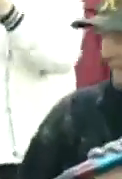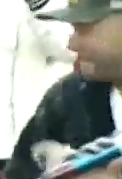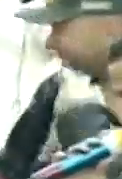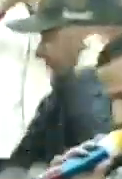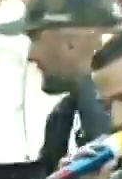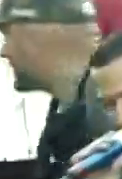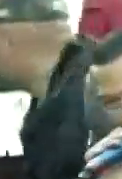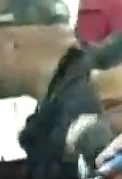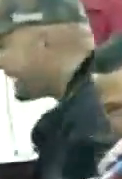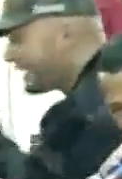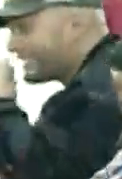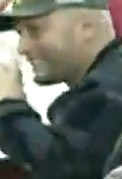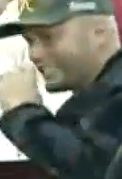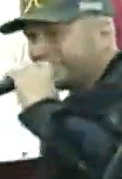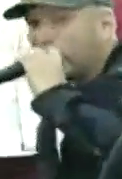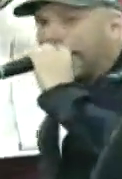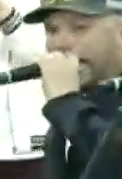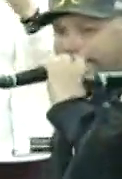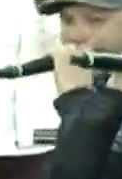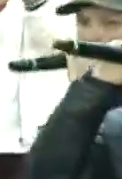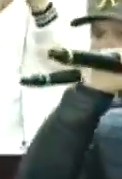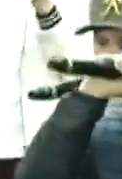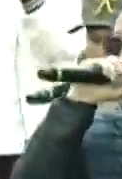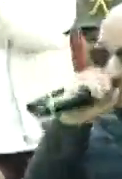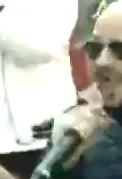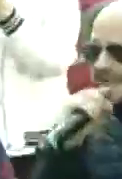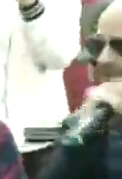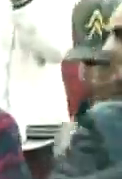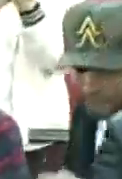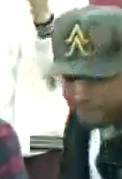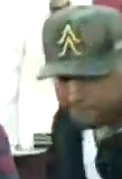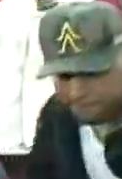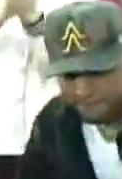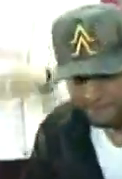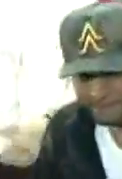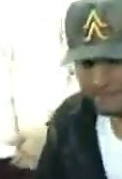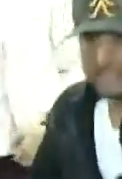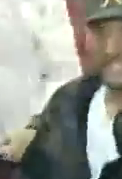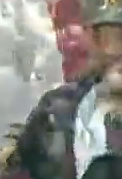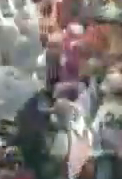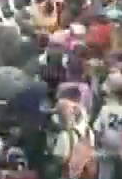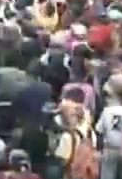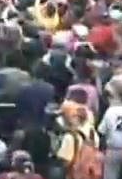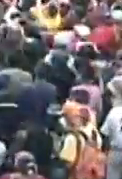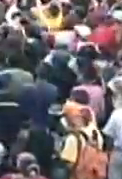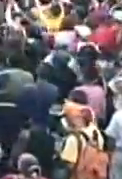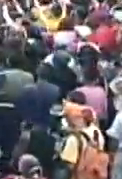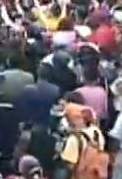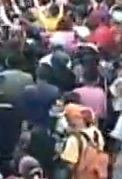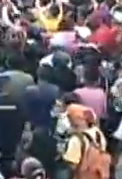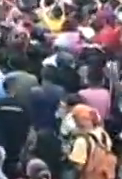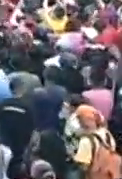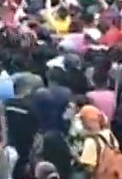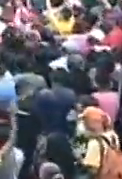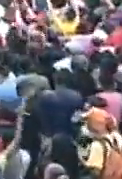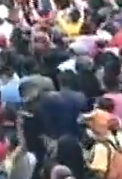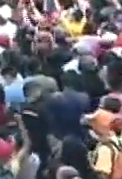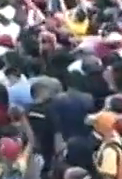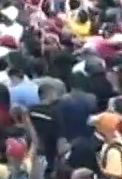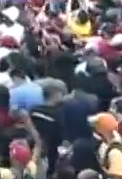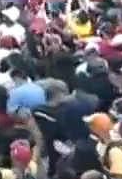Ha convocado además a la juventud de los liceos a renovar los liderazgos de las jóvenes